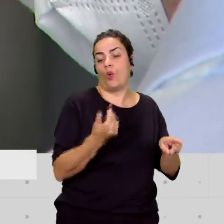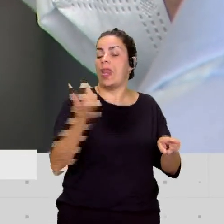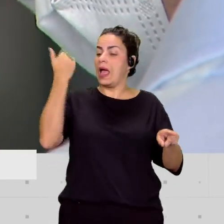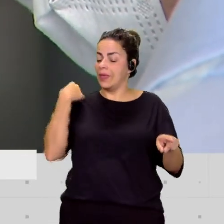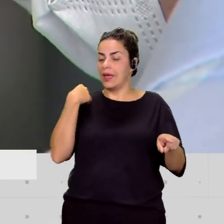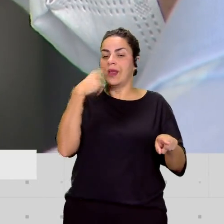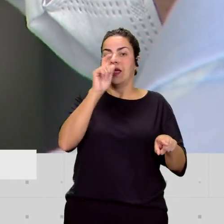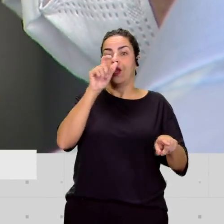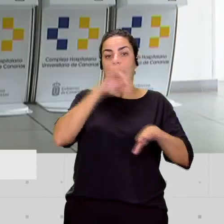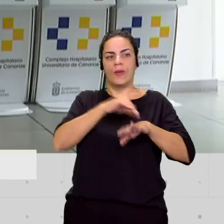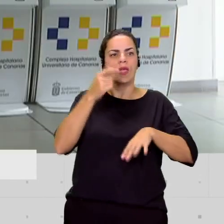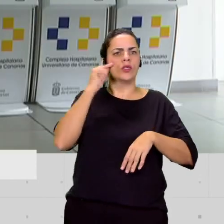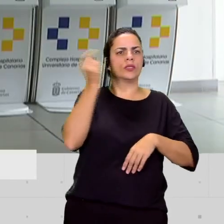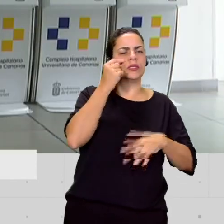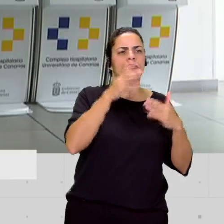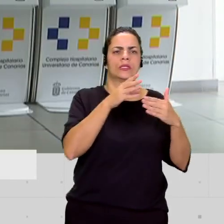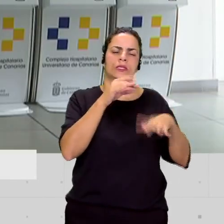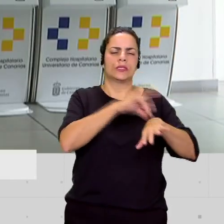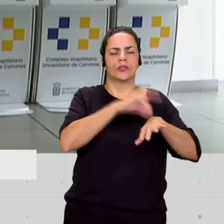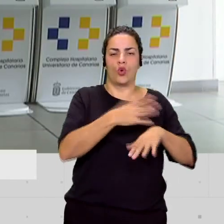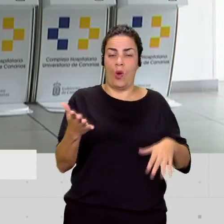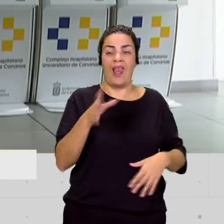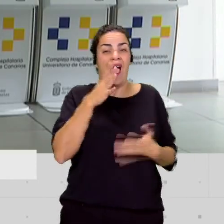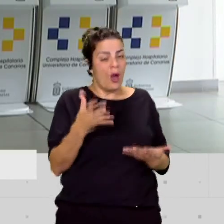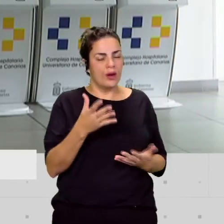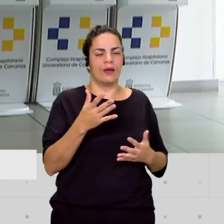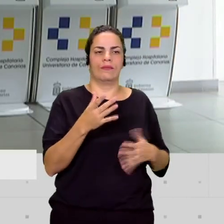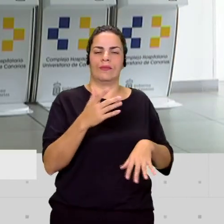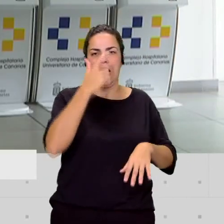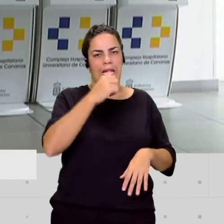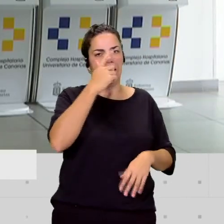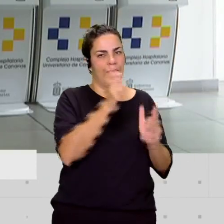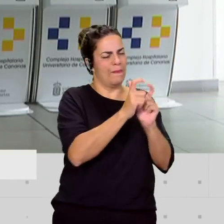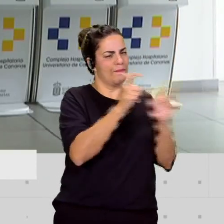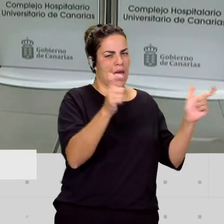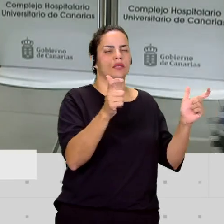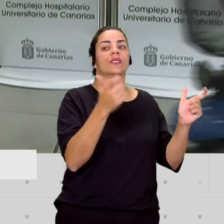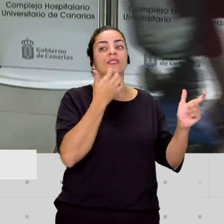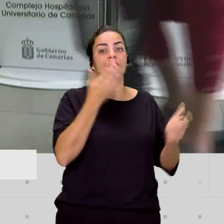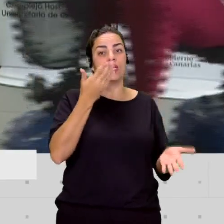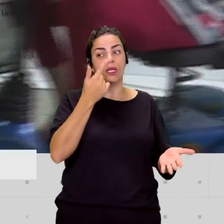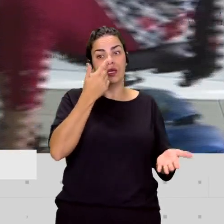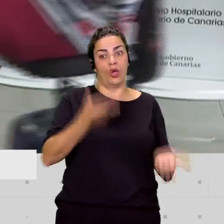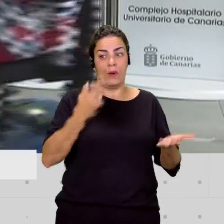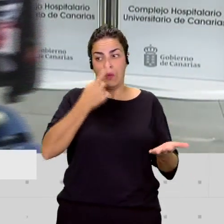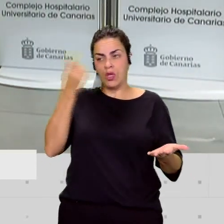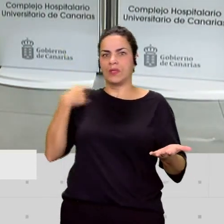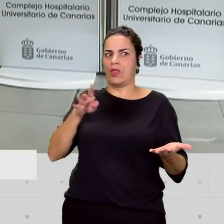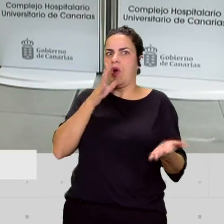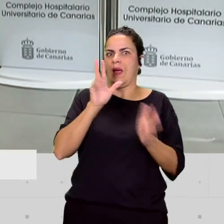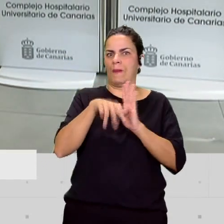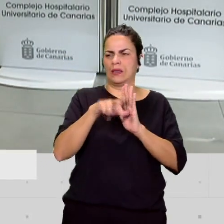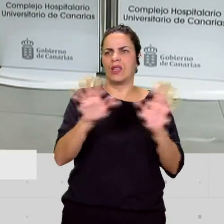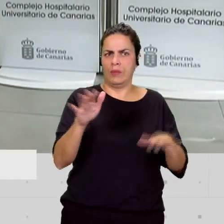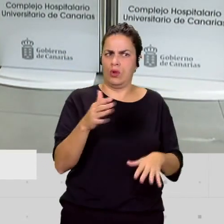momento el que está subiendo muchísimo es el síndrome gripal, va con cierto retraso con relación a la temporada anterior, pero bueno, está subiendo mucho, ya estamos casi a